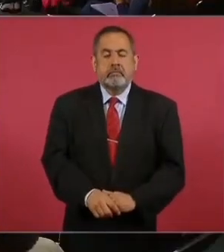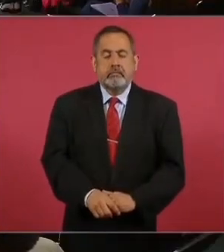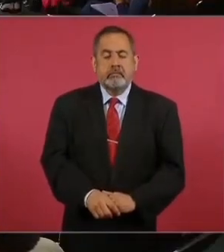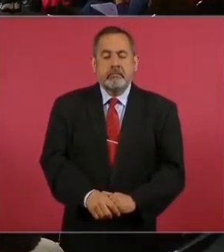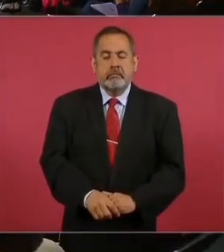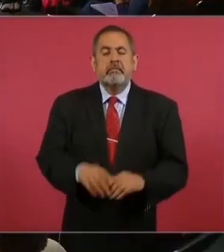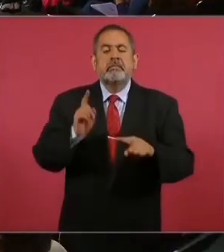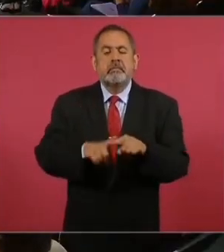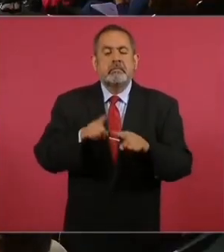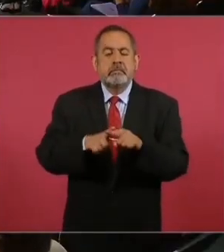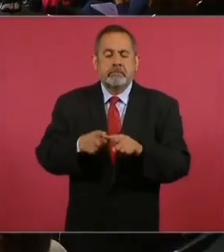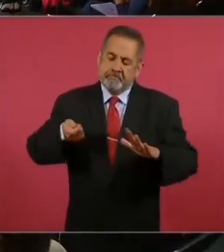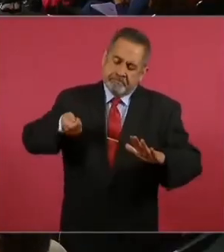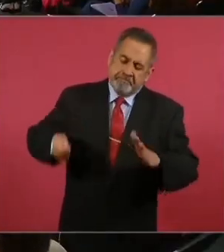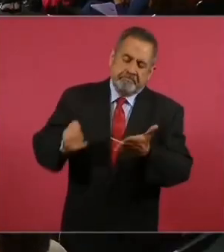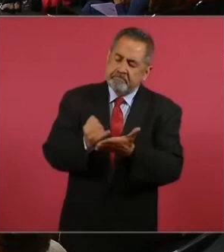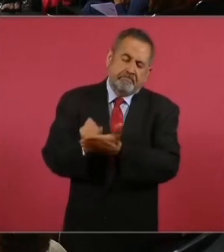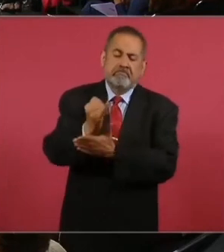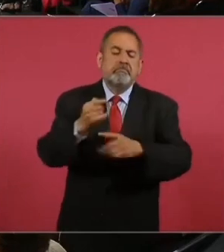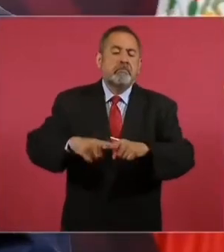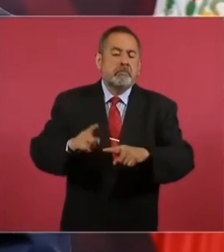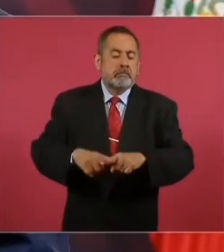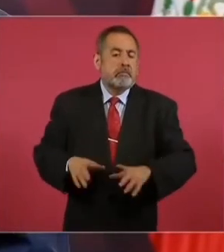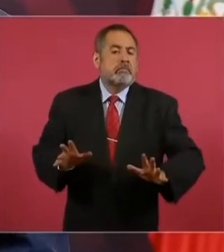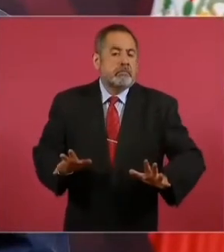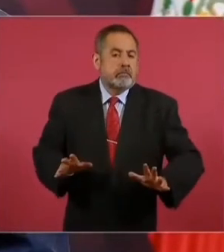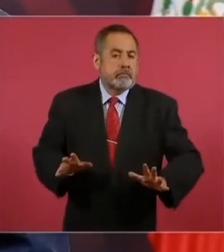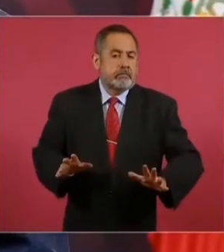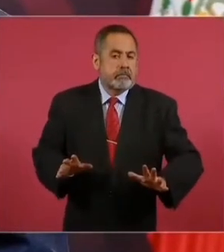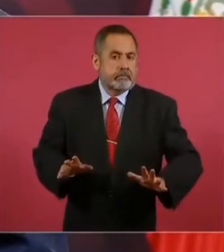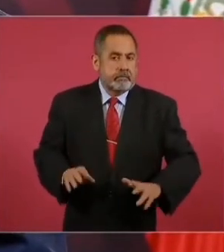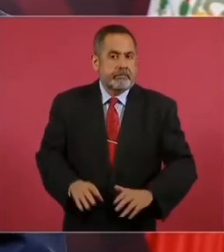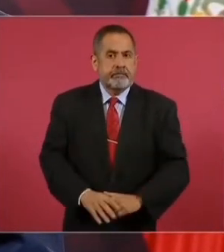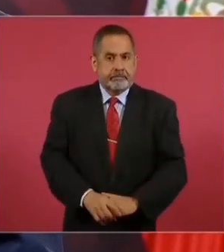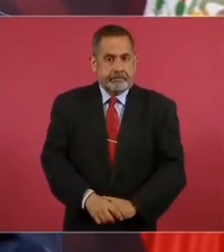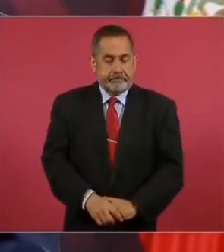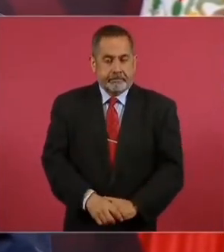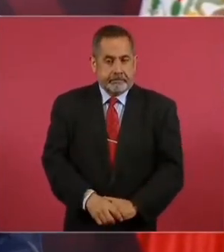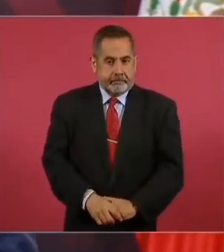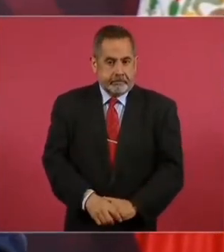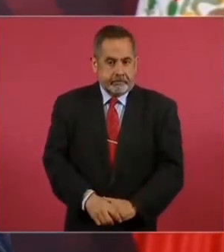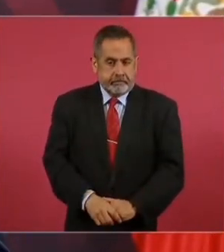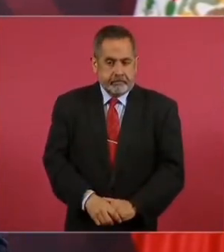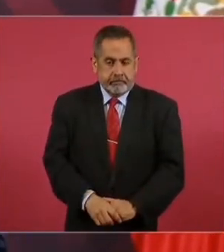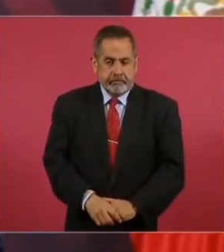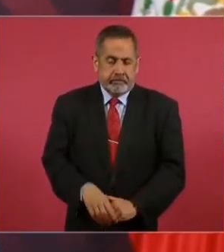¿quién va a resolver ahora? Pues el Poder Judicial. De todas